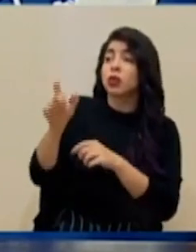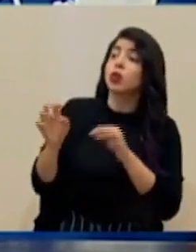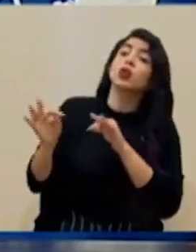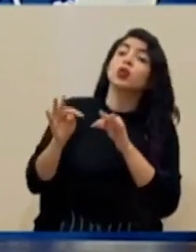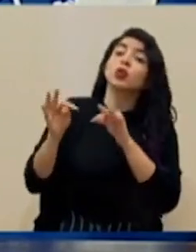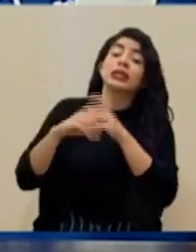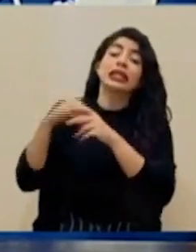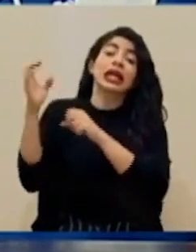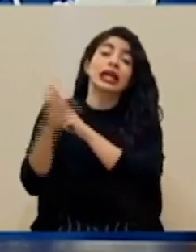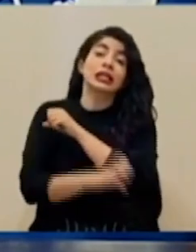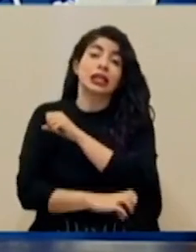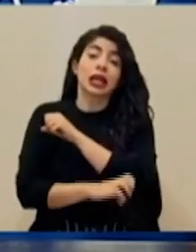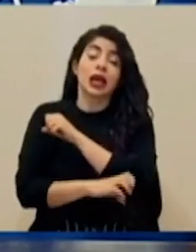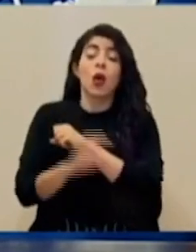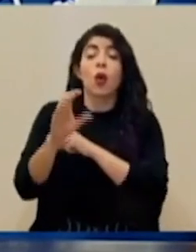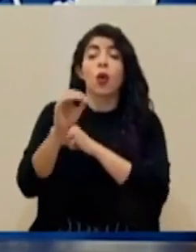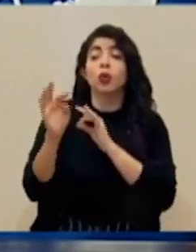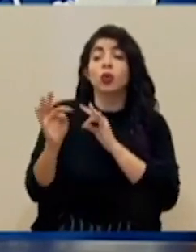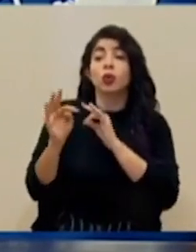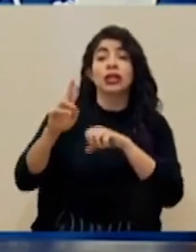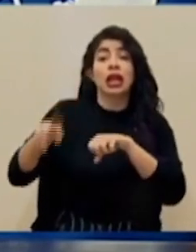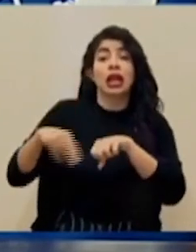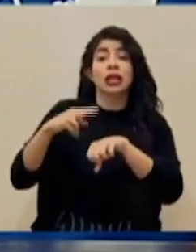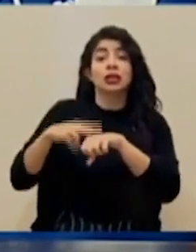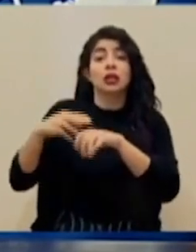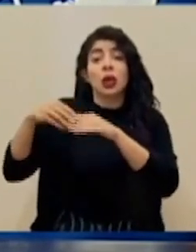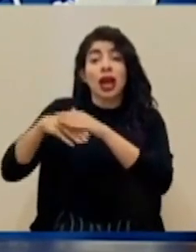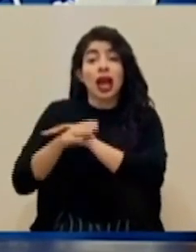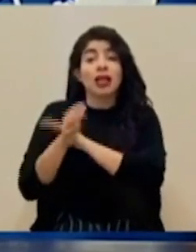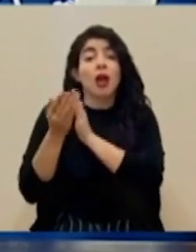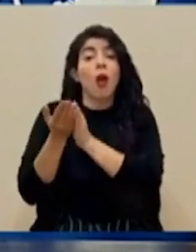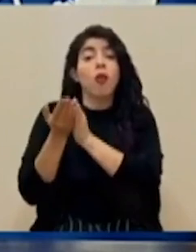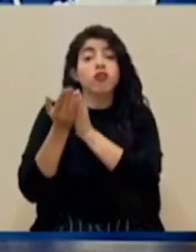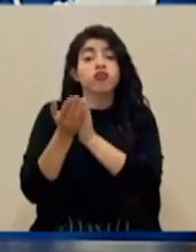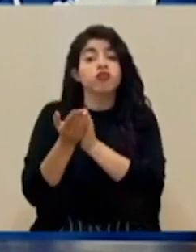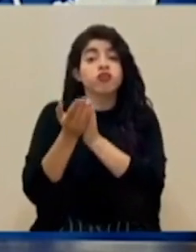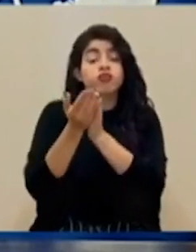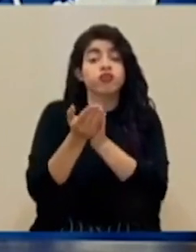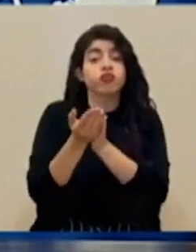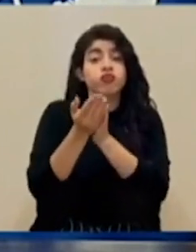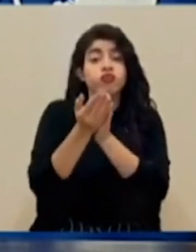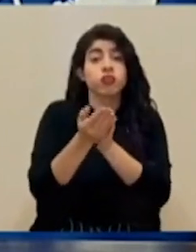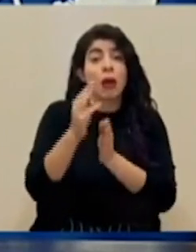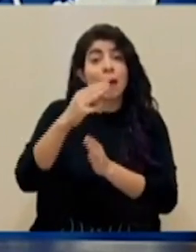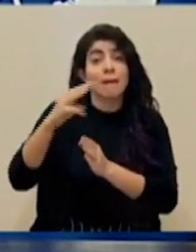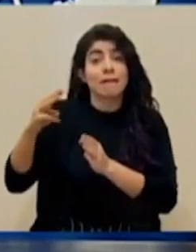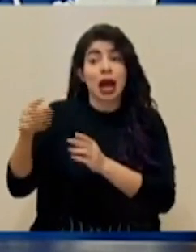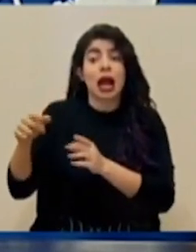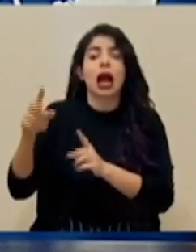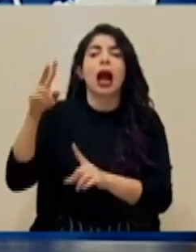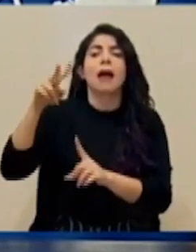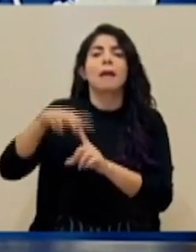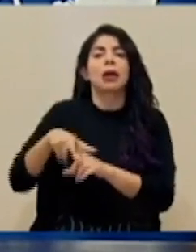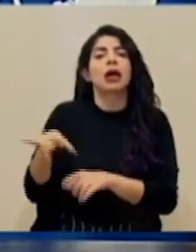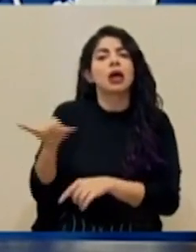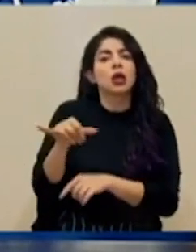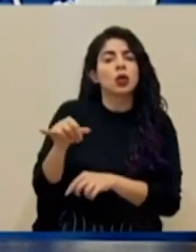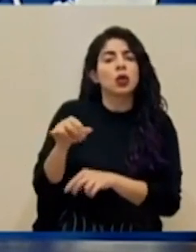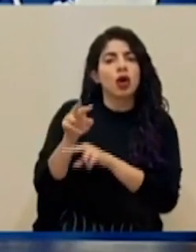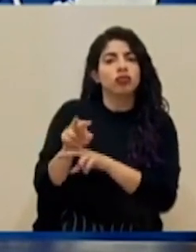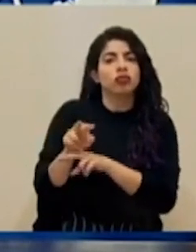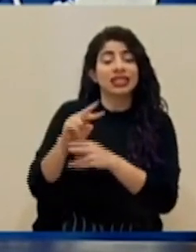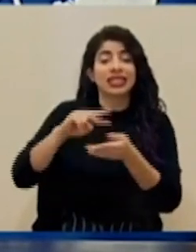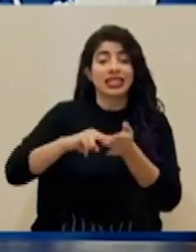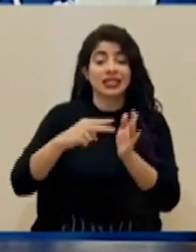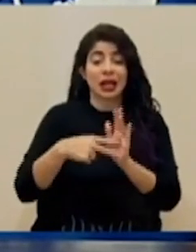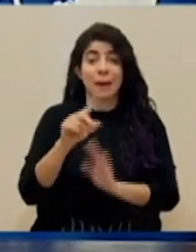nacionales, que ingresen al país en yates o veleros por las fronteras marítimas. Entonces, a partir del 1 de